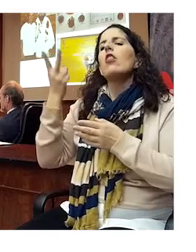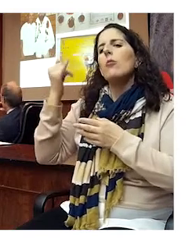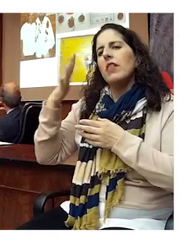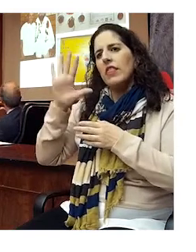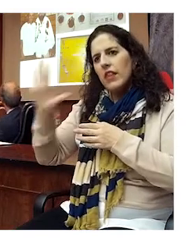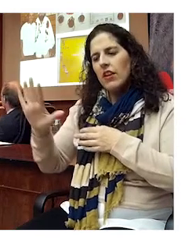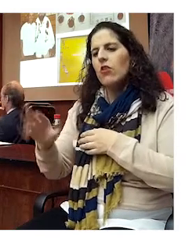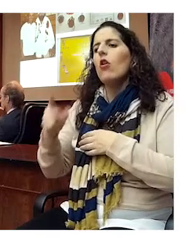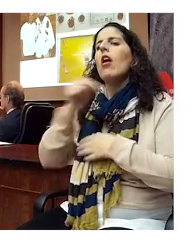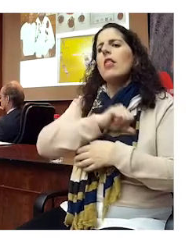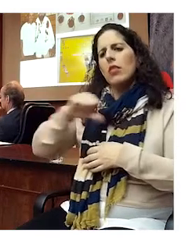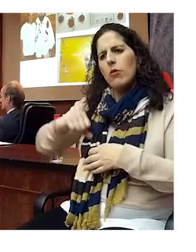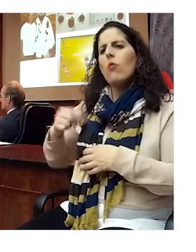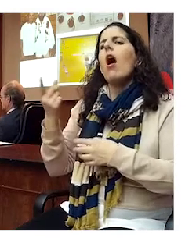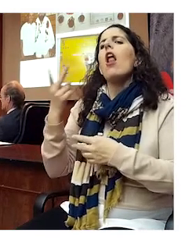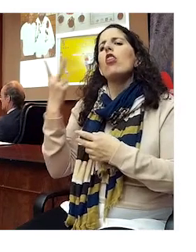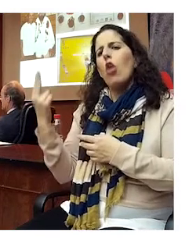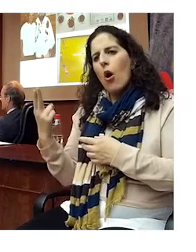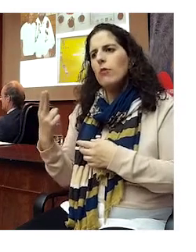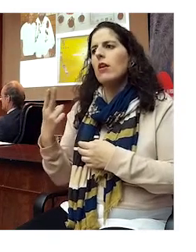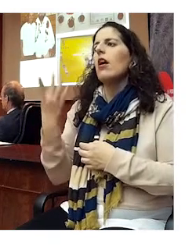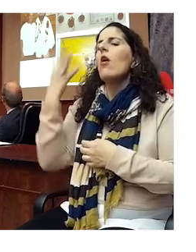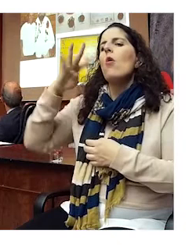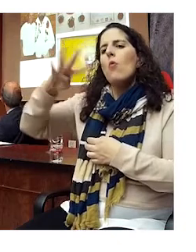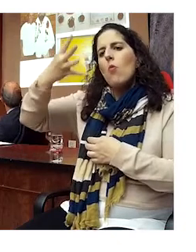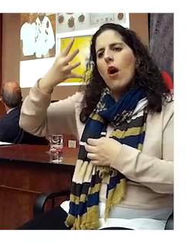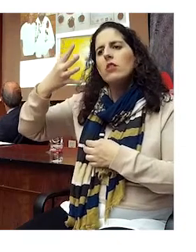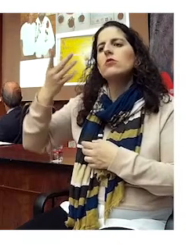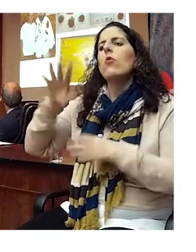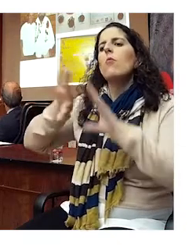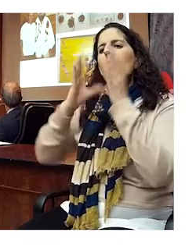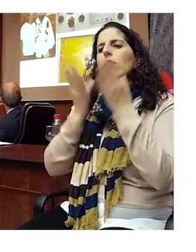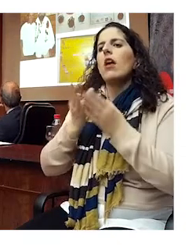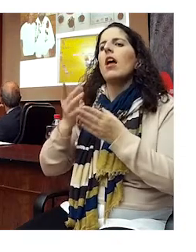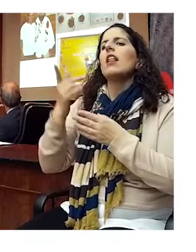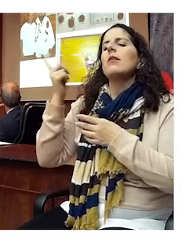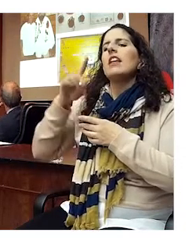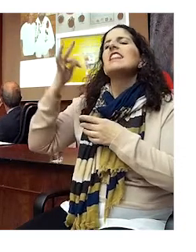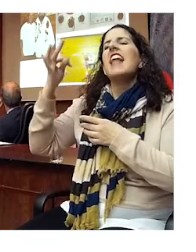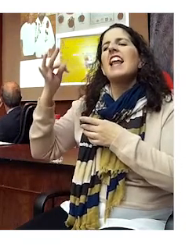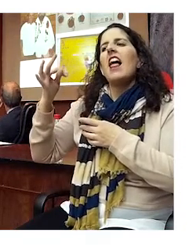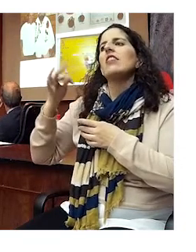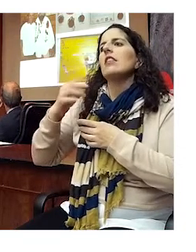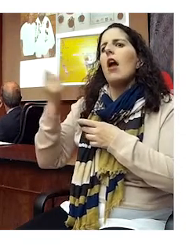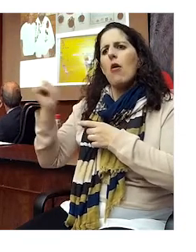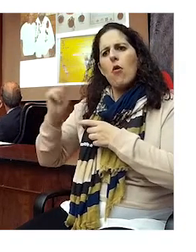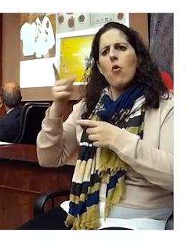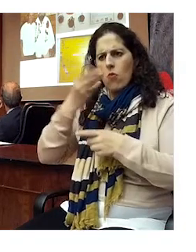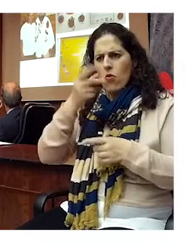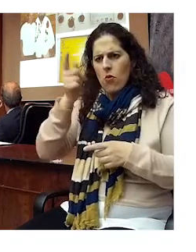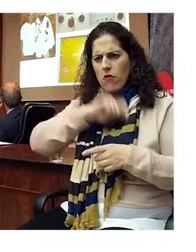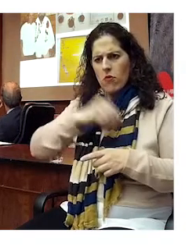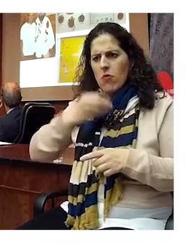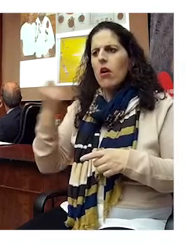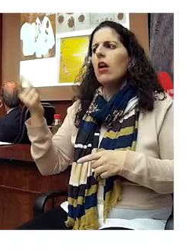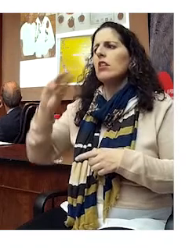2005, en individuales y en dobles, cuarto clasificado en el Mundial de Tailandia, la cuna del bádminton,